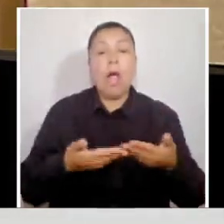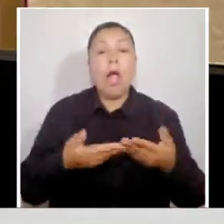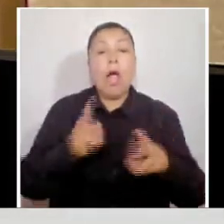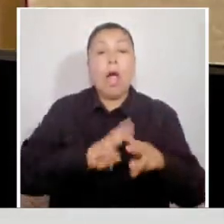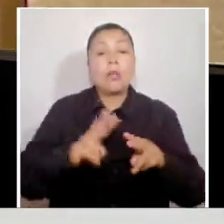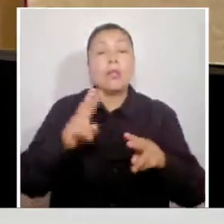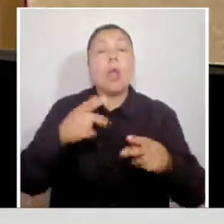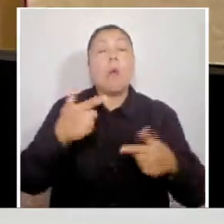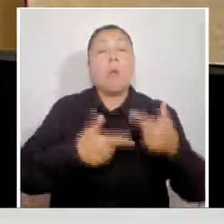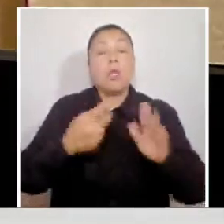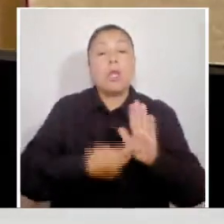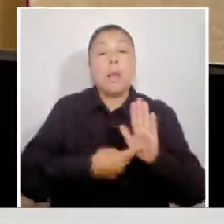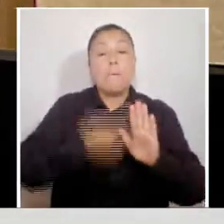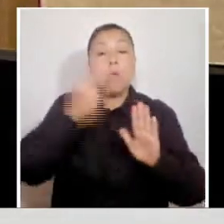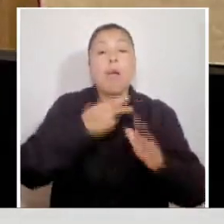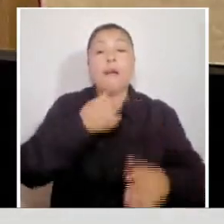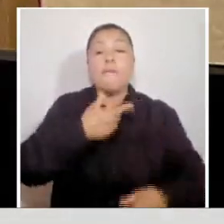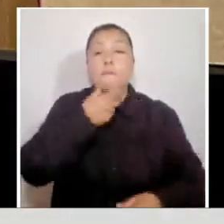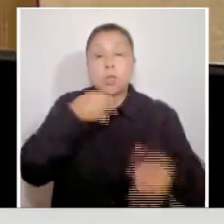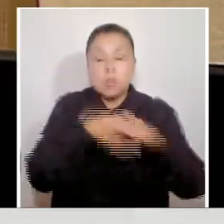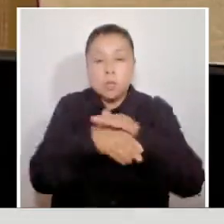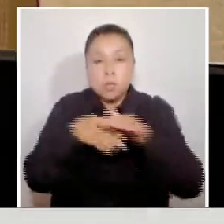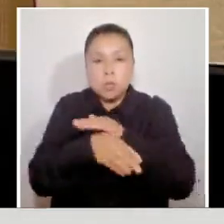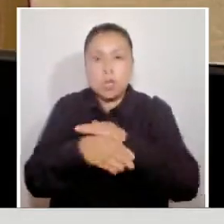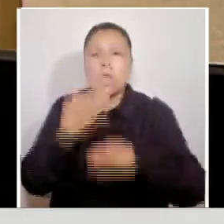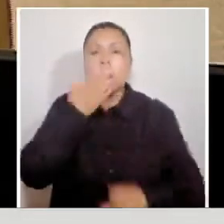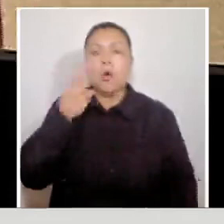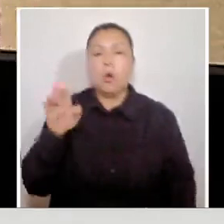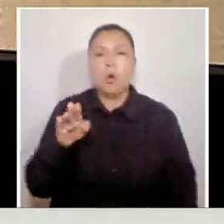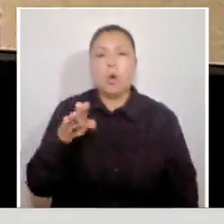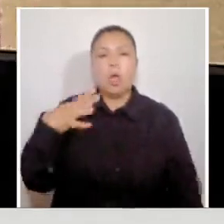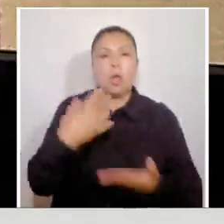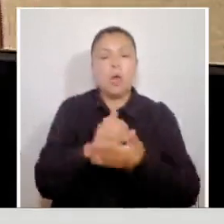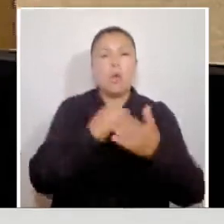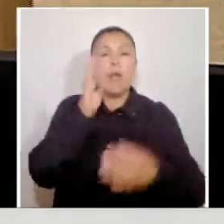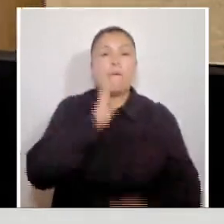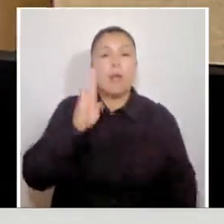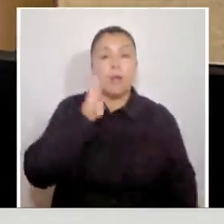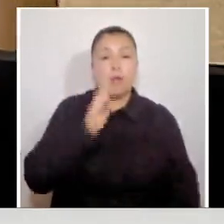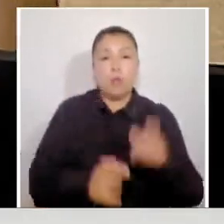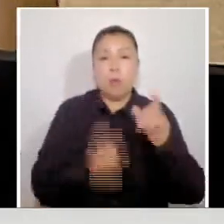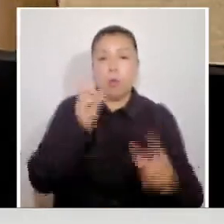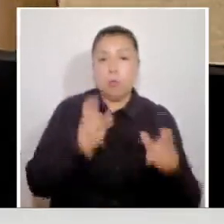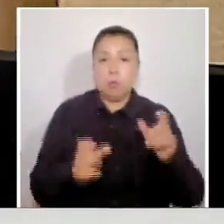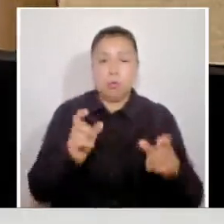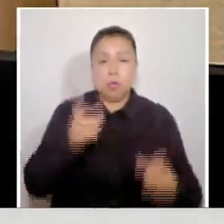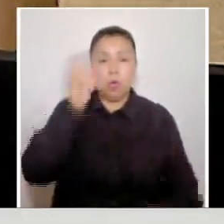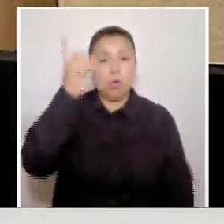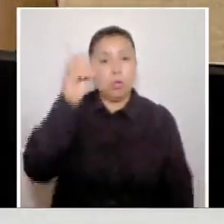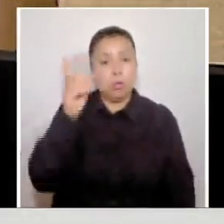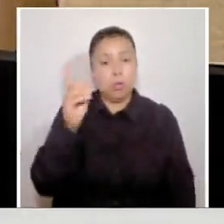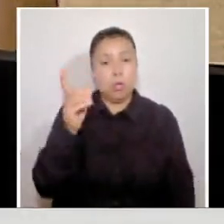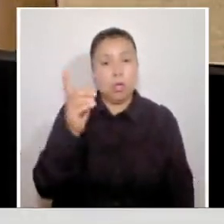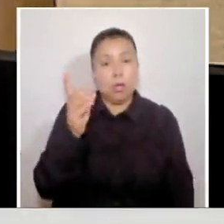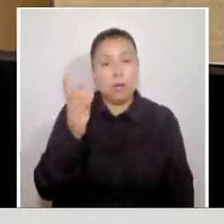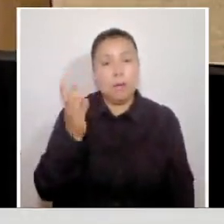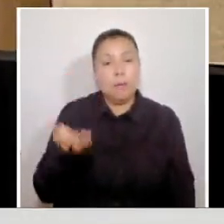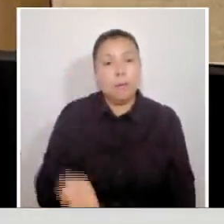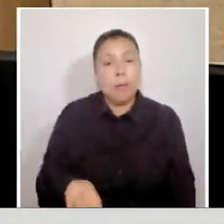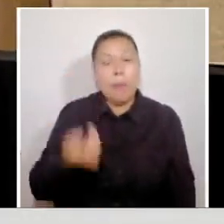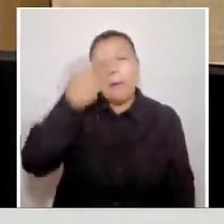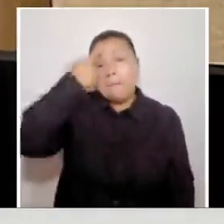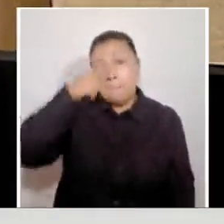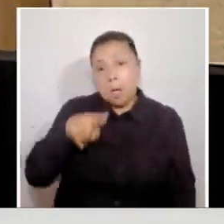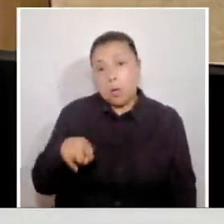públicas para facilitar el acceso y mejora en la obtención de beneficios para personas con discapacidad sin embargo